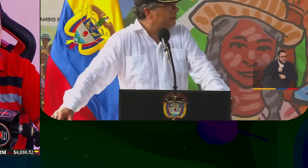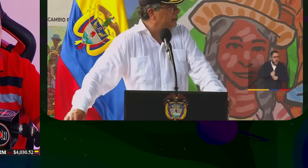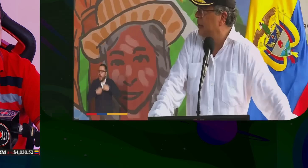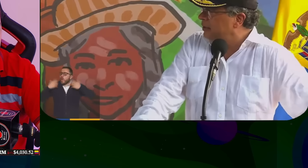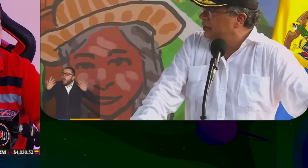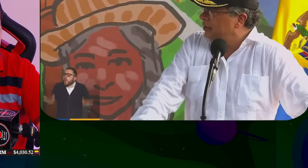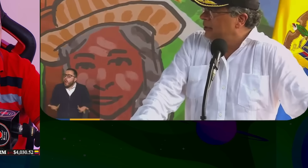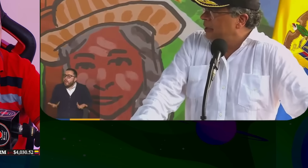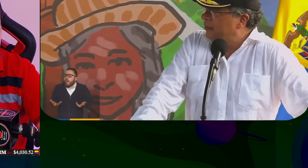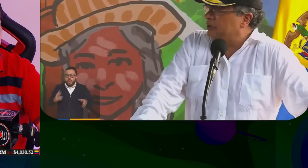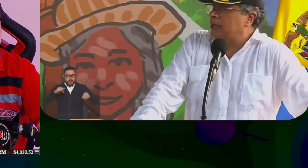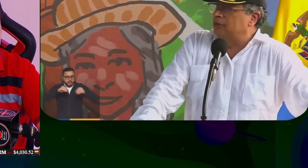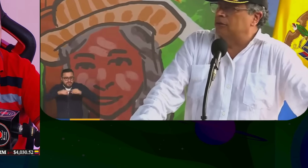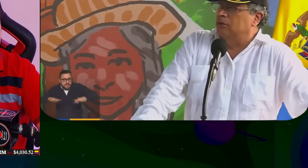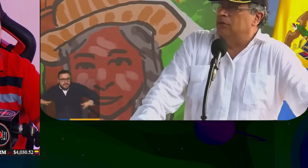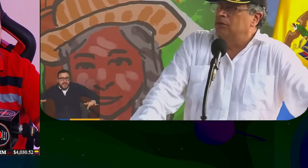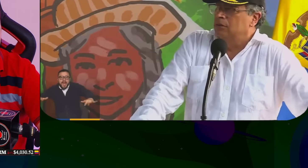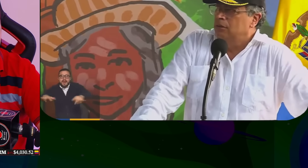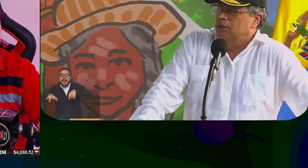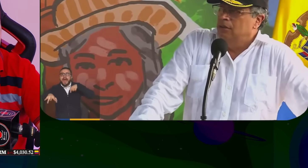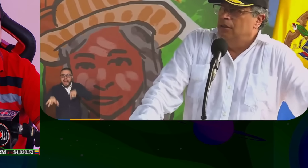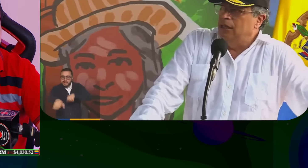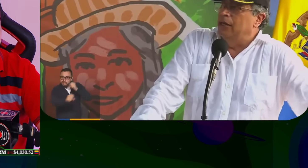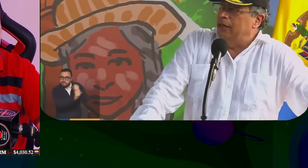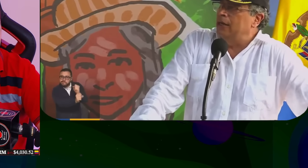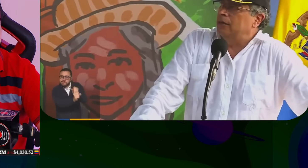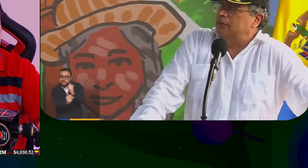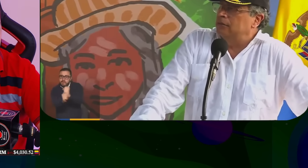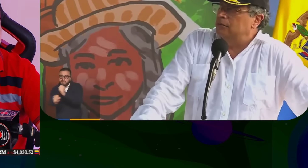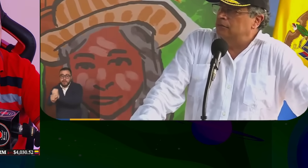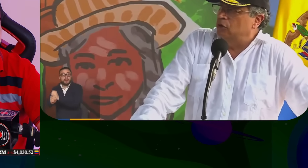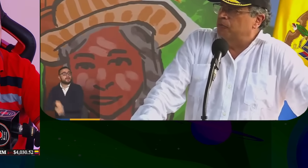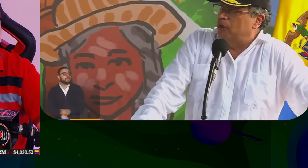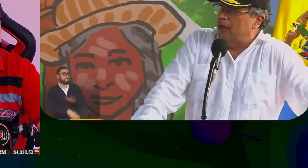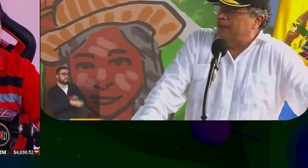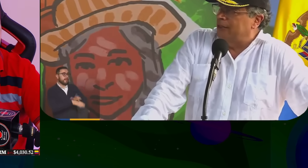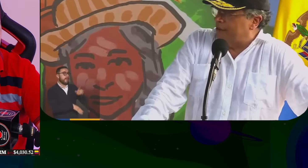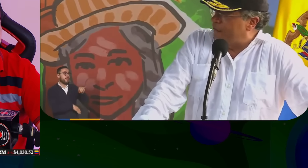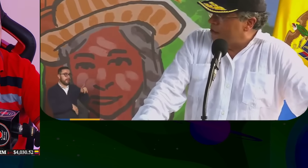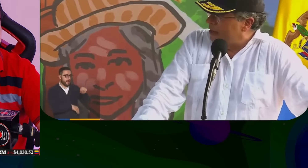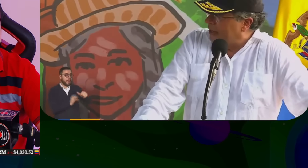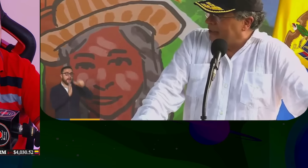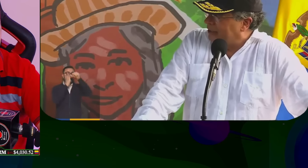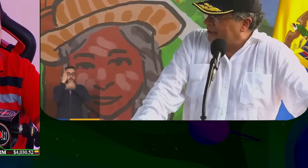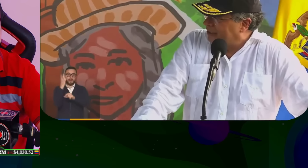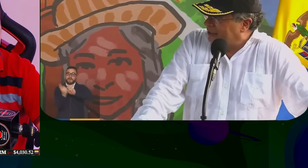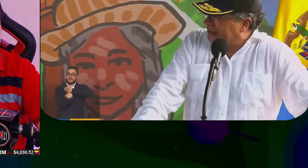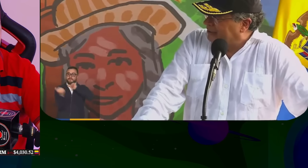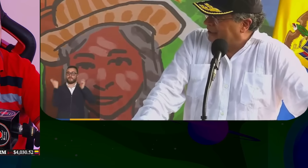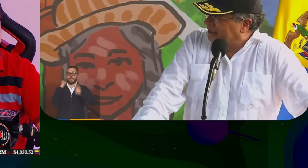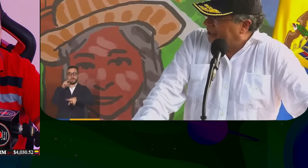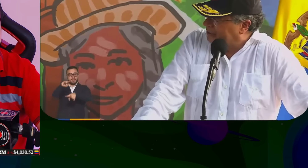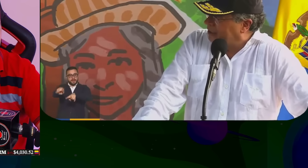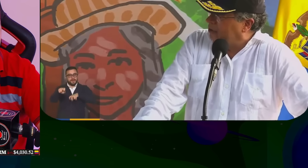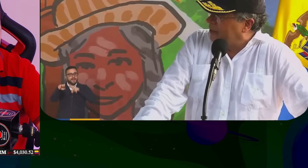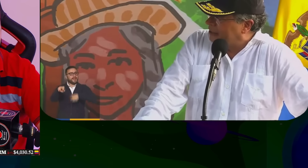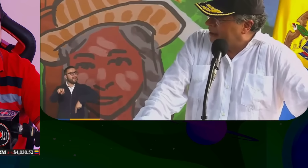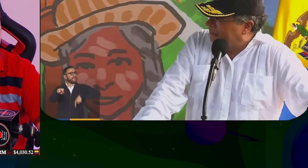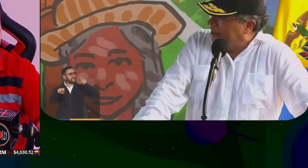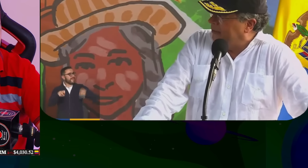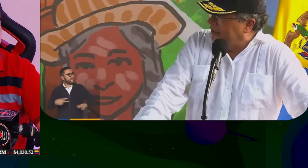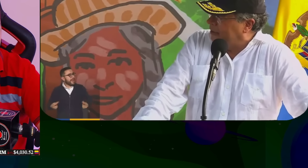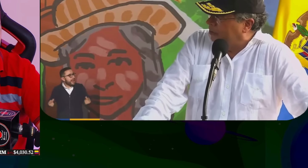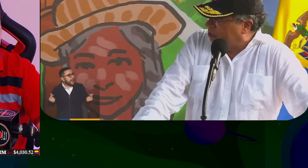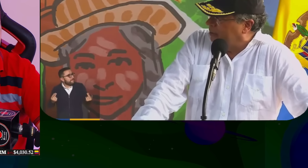tierra. Y por tanto, Lilia, los programas de reforma agraria tienen que extenderse lo